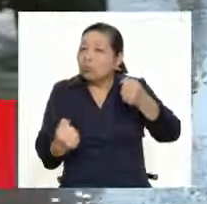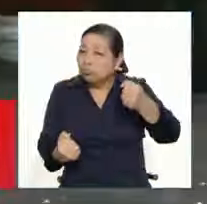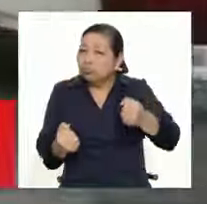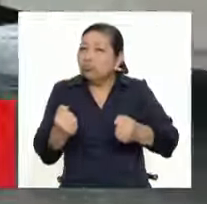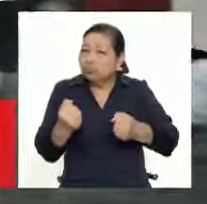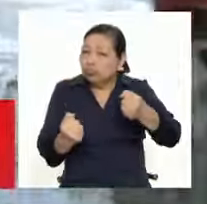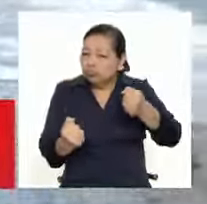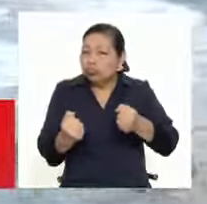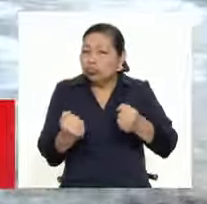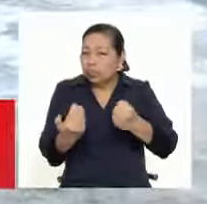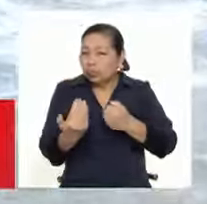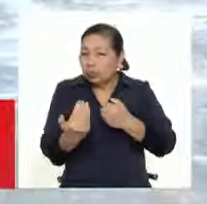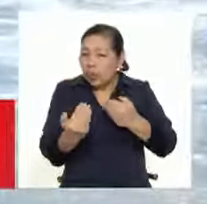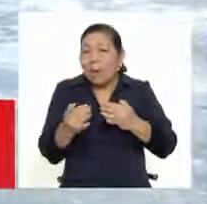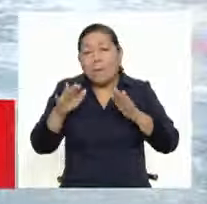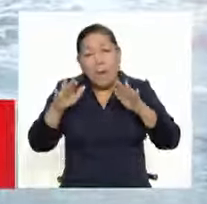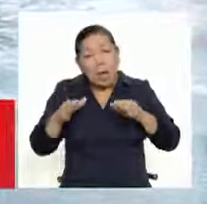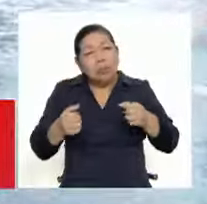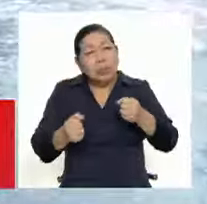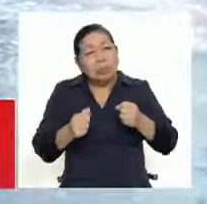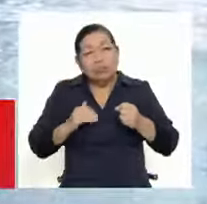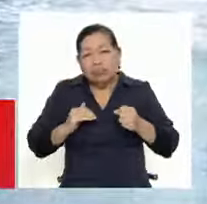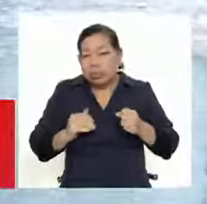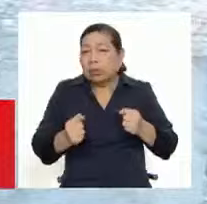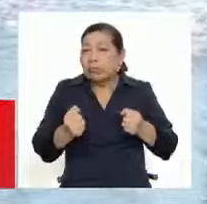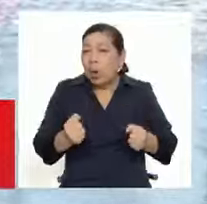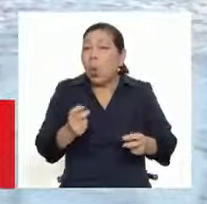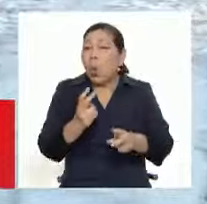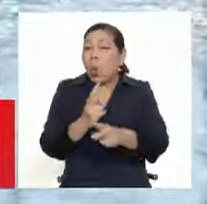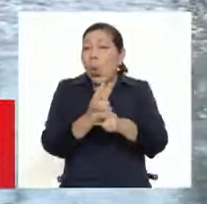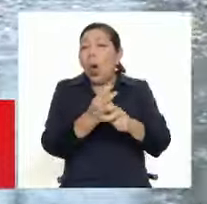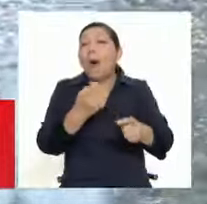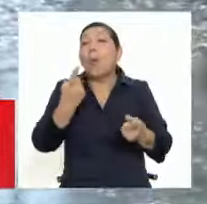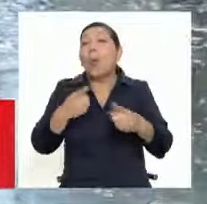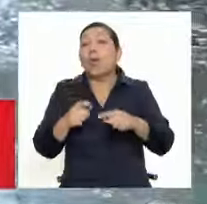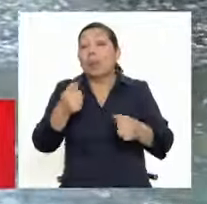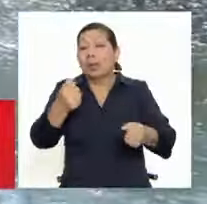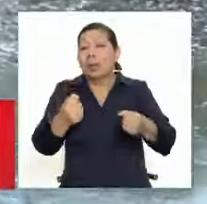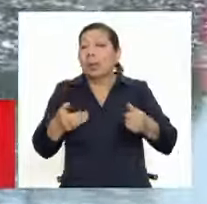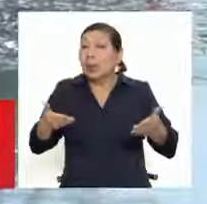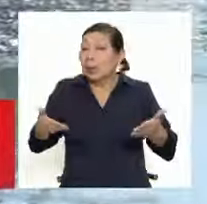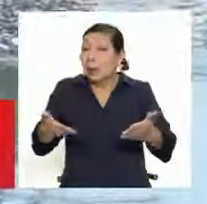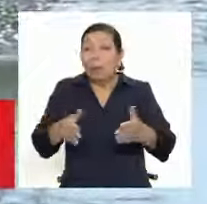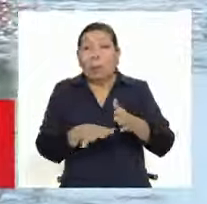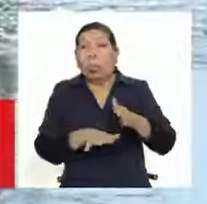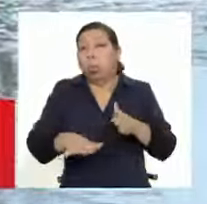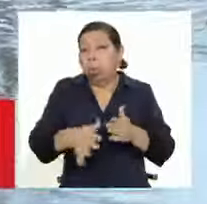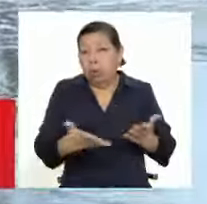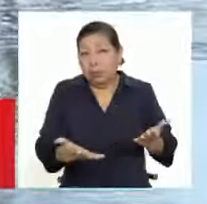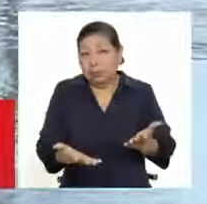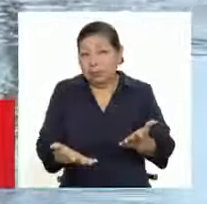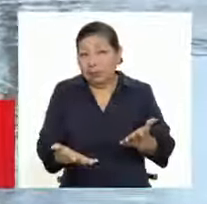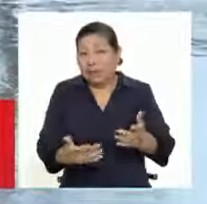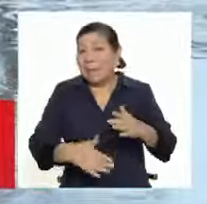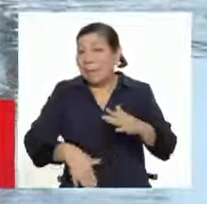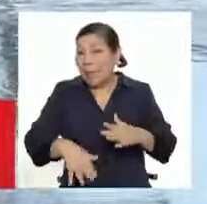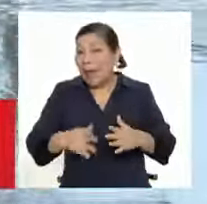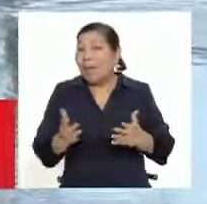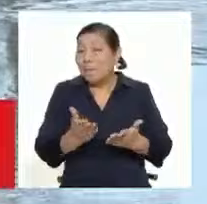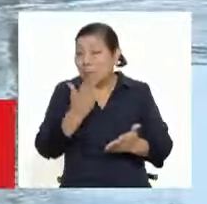quizás en un vehículo menor, motos lineales, tiene que tener bastante cuidado porque aquí pueden despistarse. Recordemos, la mayoría